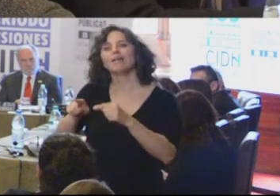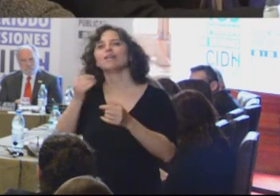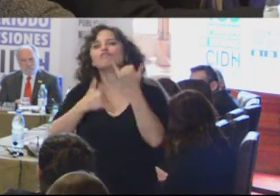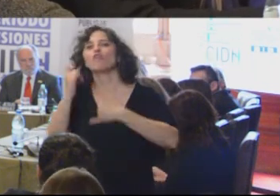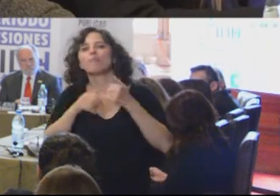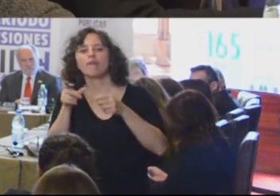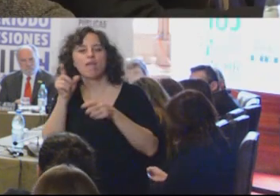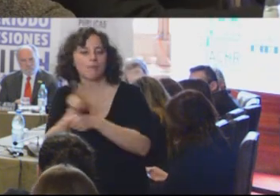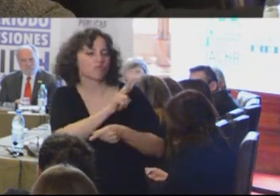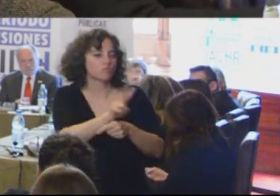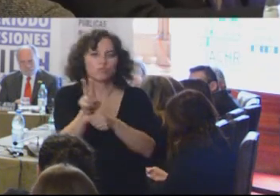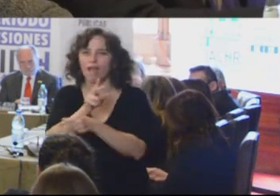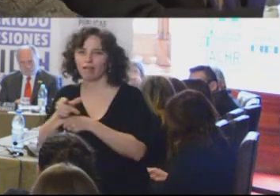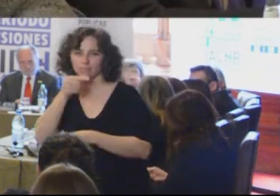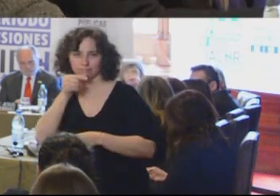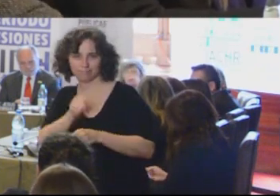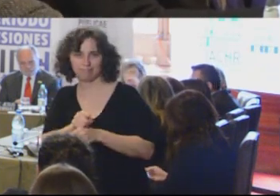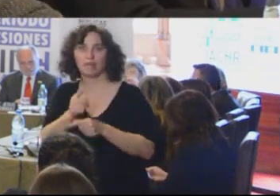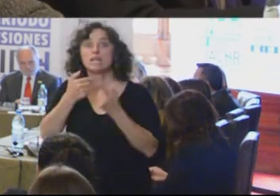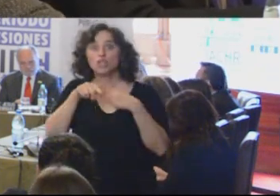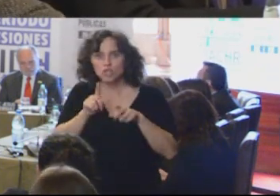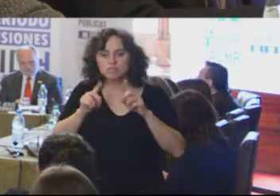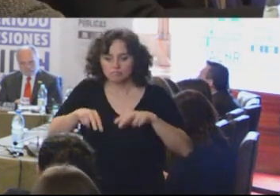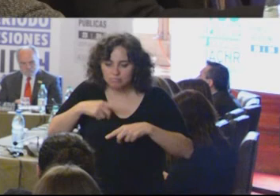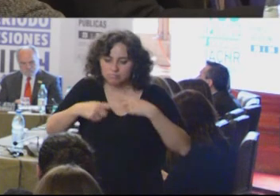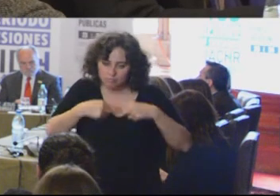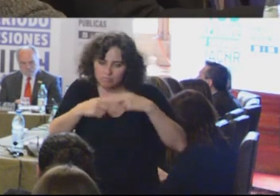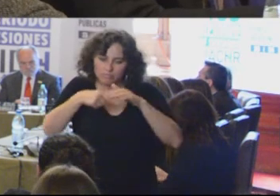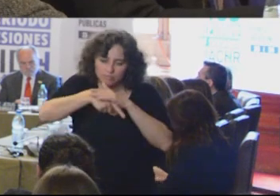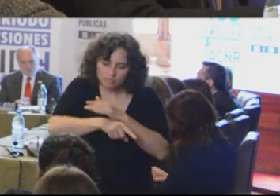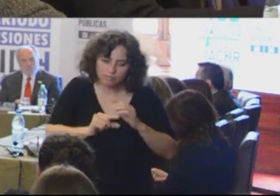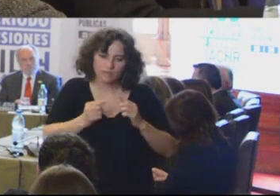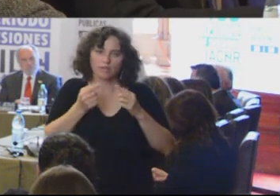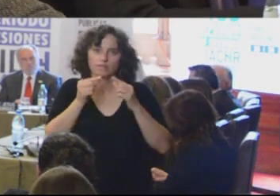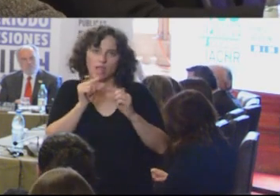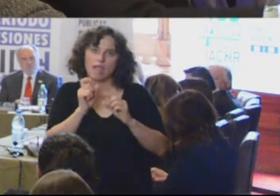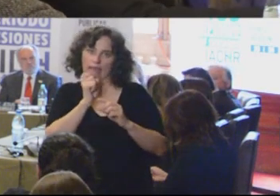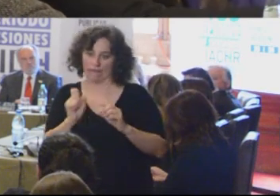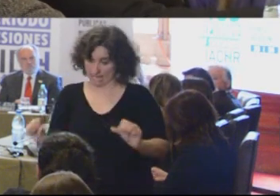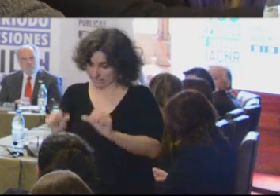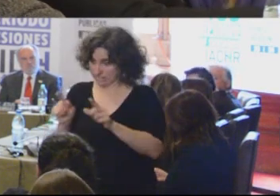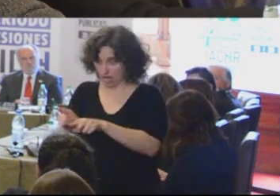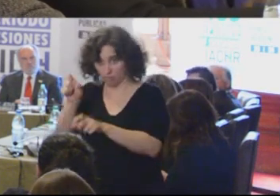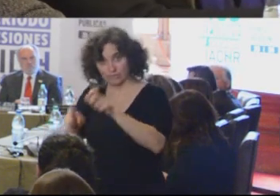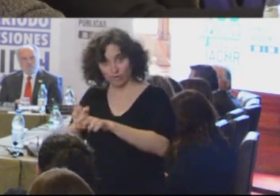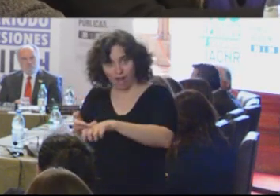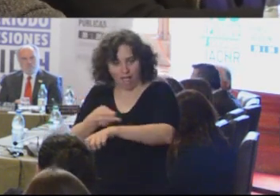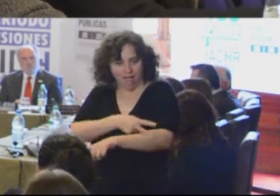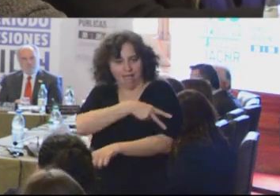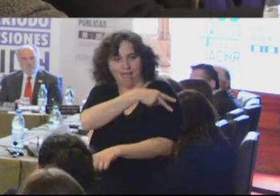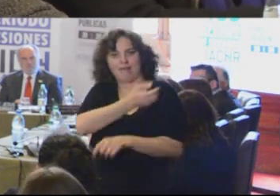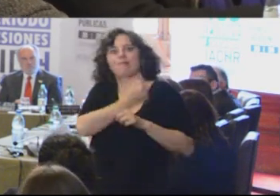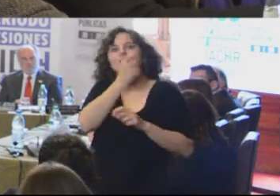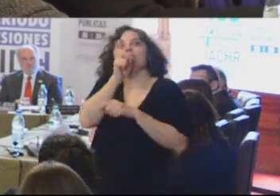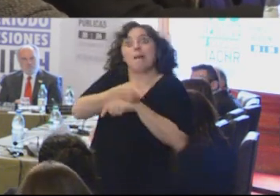patrullaje sin embargo a medida que la investigación se aleja de quienes materializaron el resultado profesional